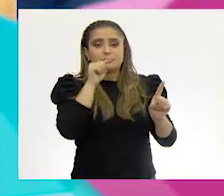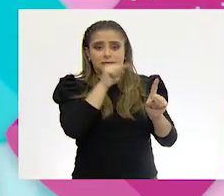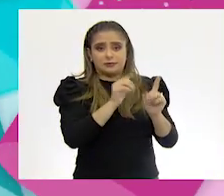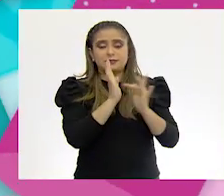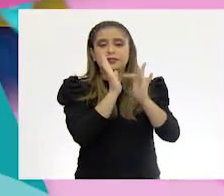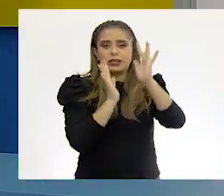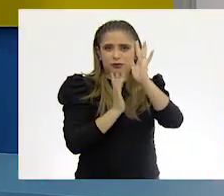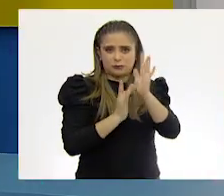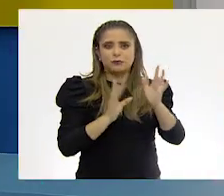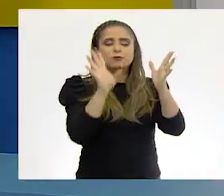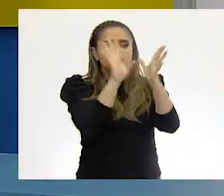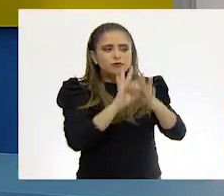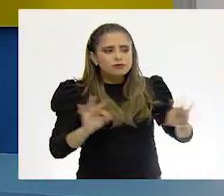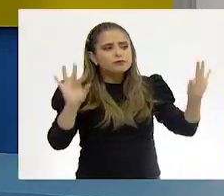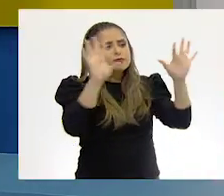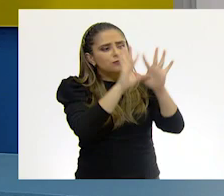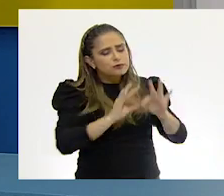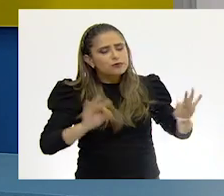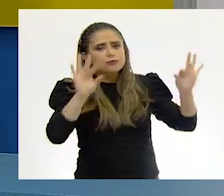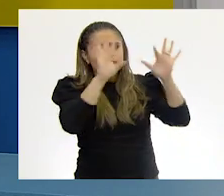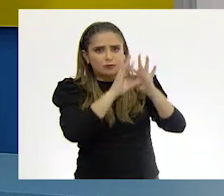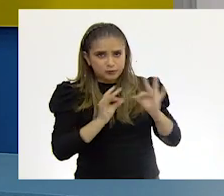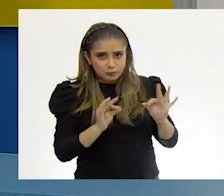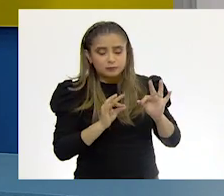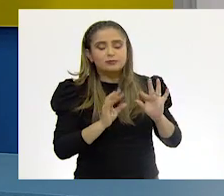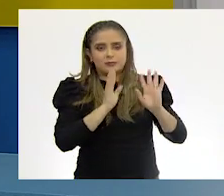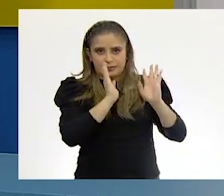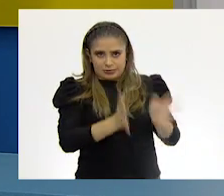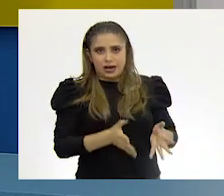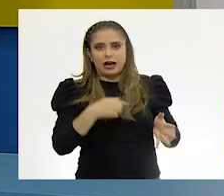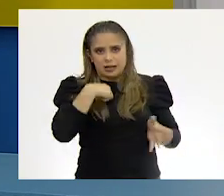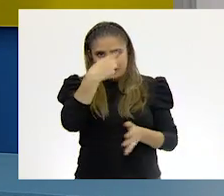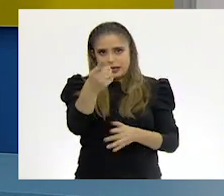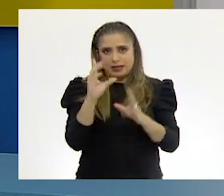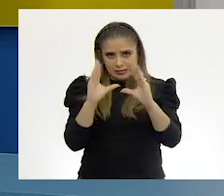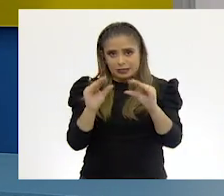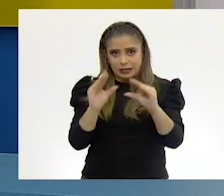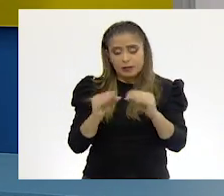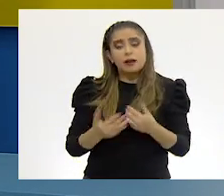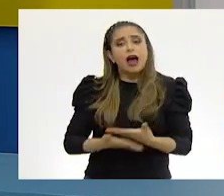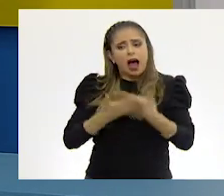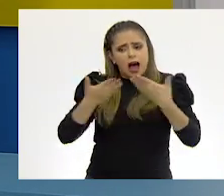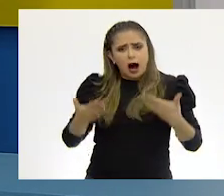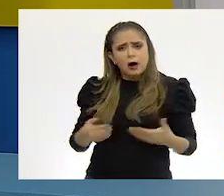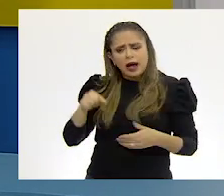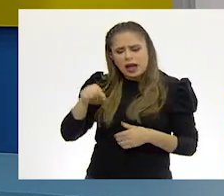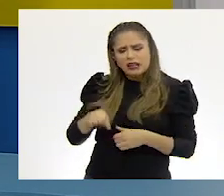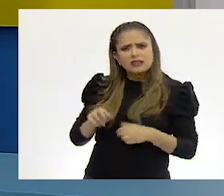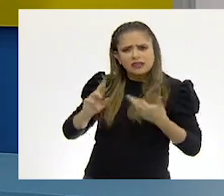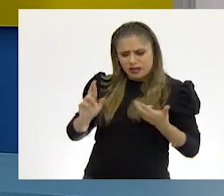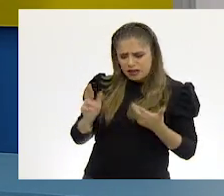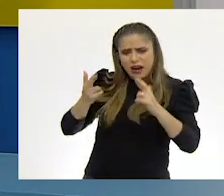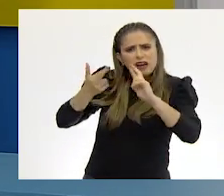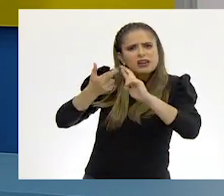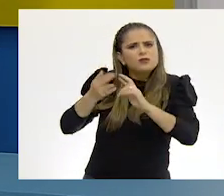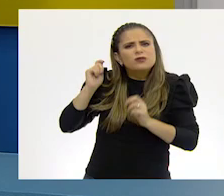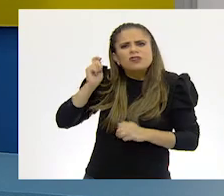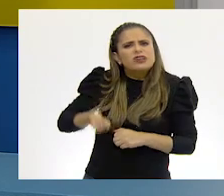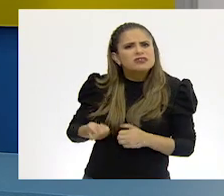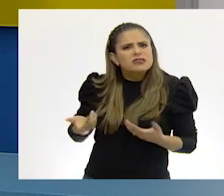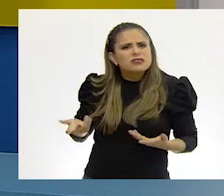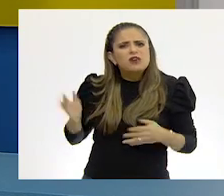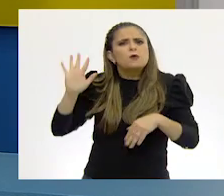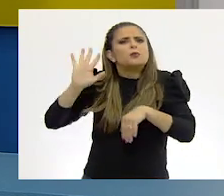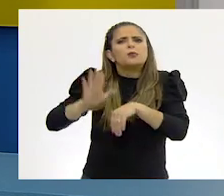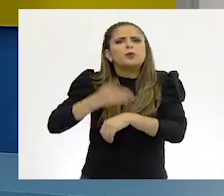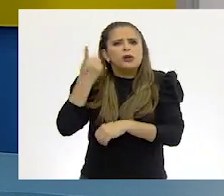Jesucristo, podemos continuar analizando el movimiento religioso y saber cómo es que llegó a convertirse